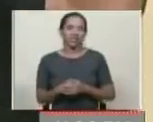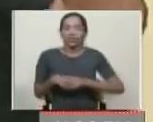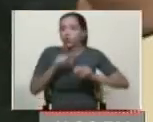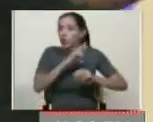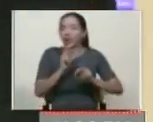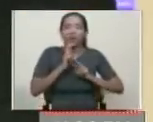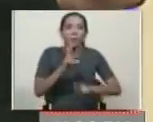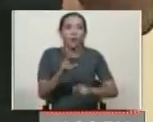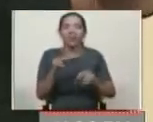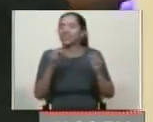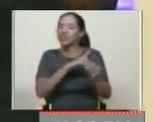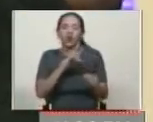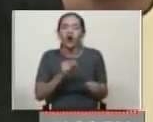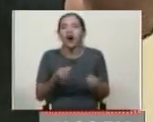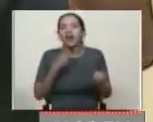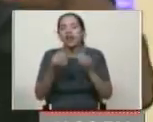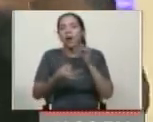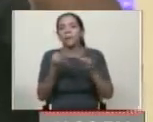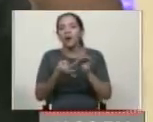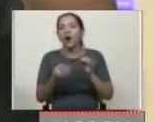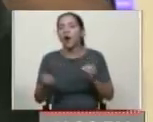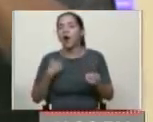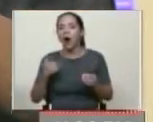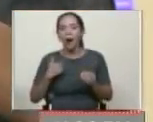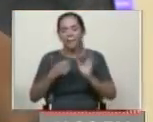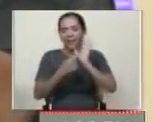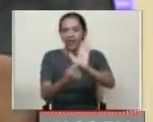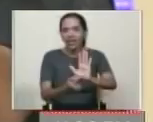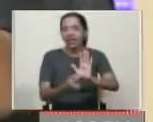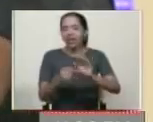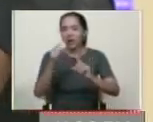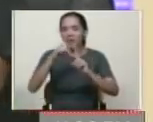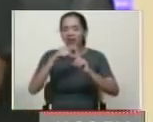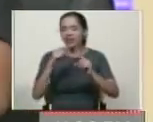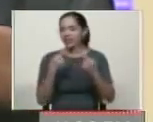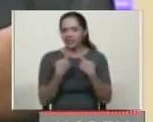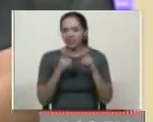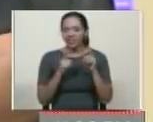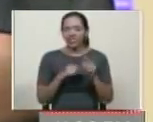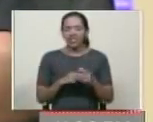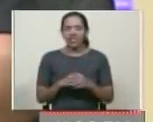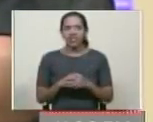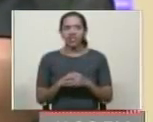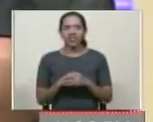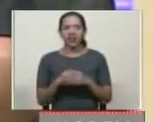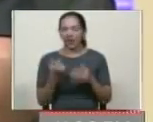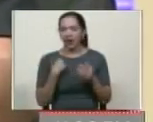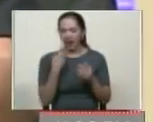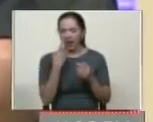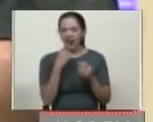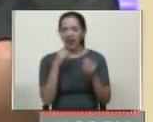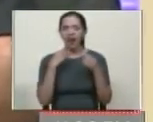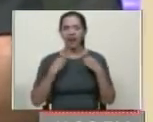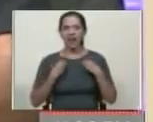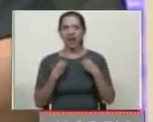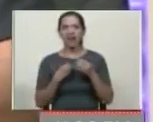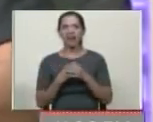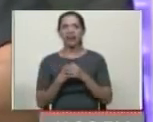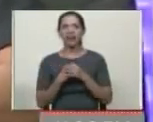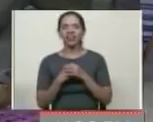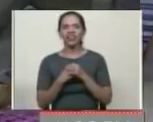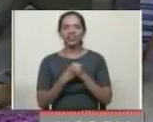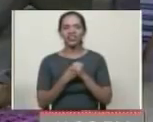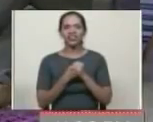horror. No, yo respondo como soy, como hay que responder a esos tipos. Pero bueno, a mí me salían muy bien los en vivos, me gustaba mucho. Los en vivos. Y